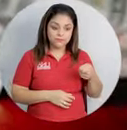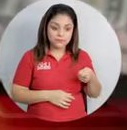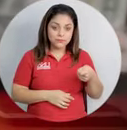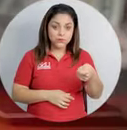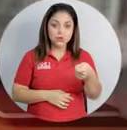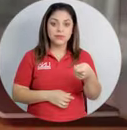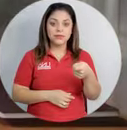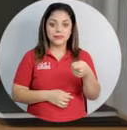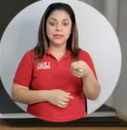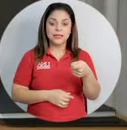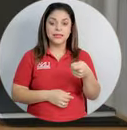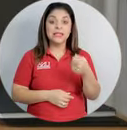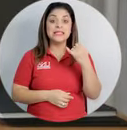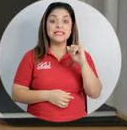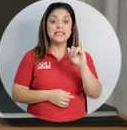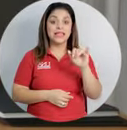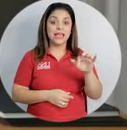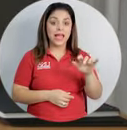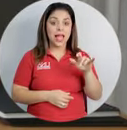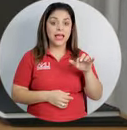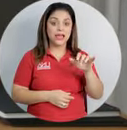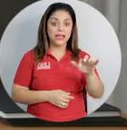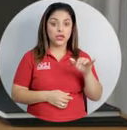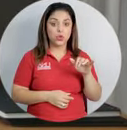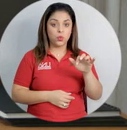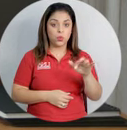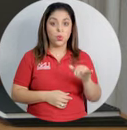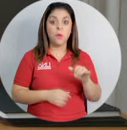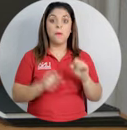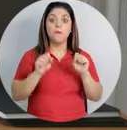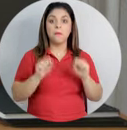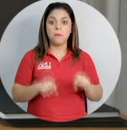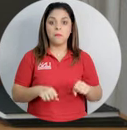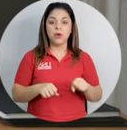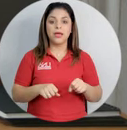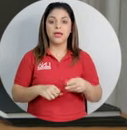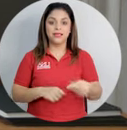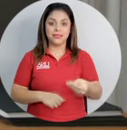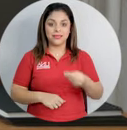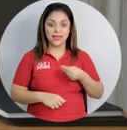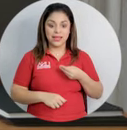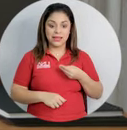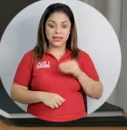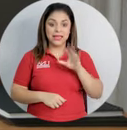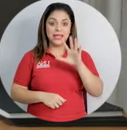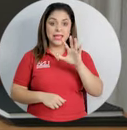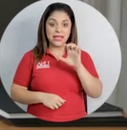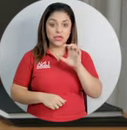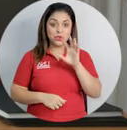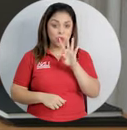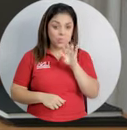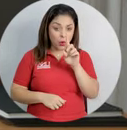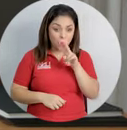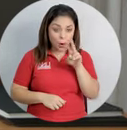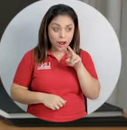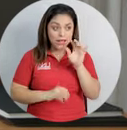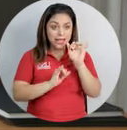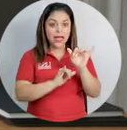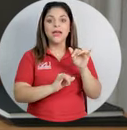tarjeta, y si el cajero nos pudiera despachar los 541 colones que nos